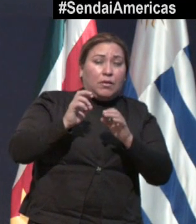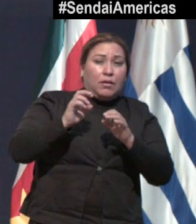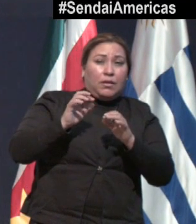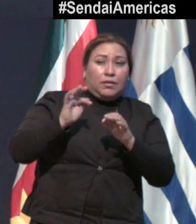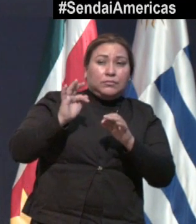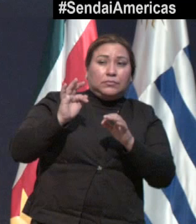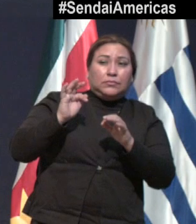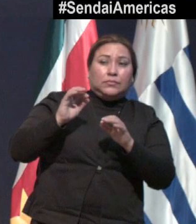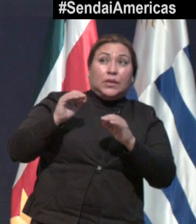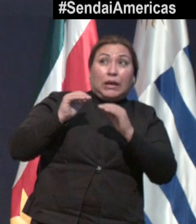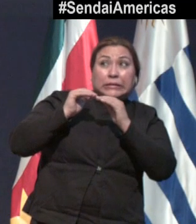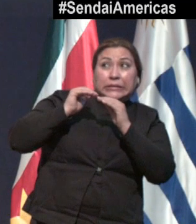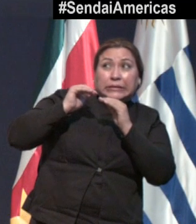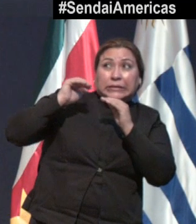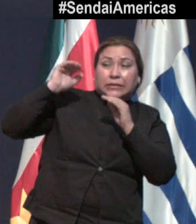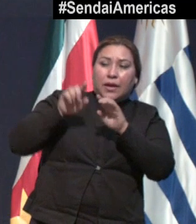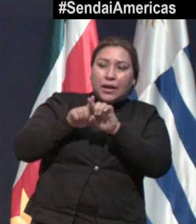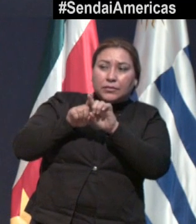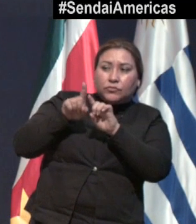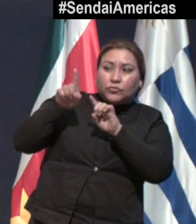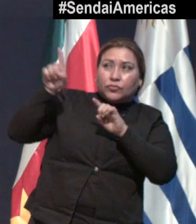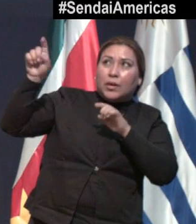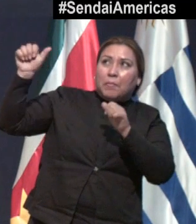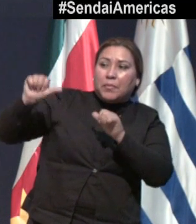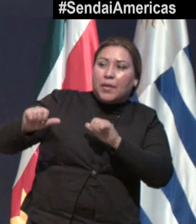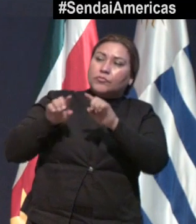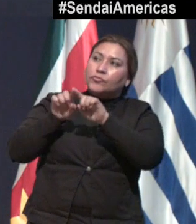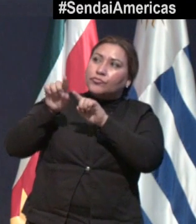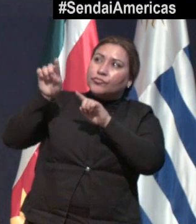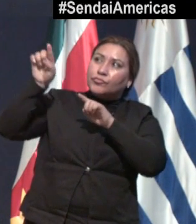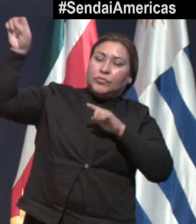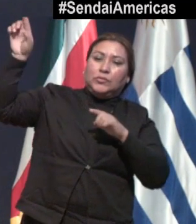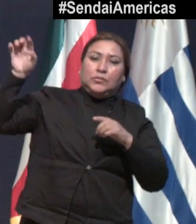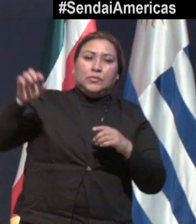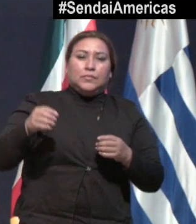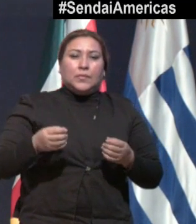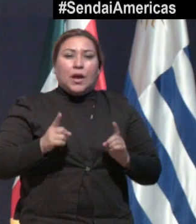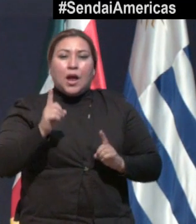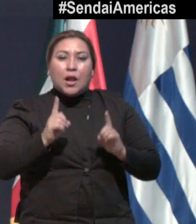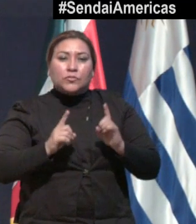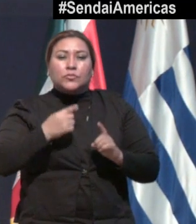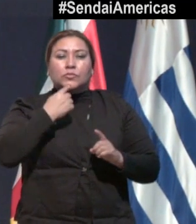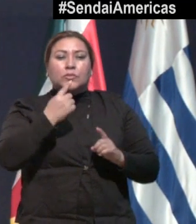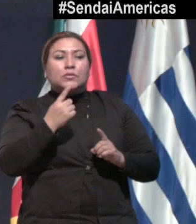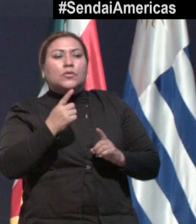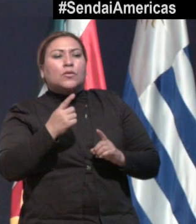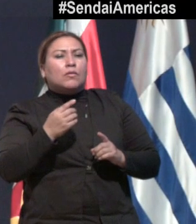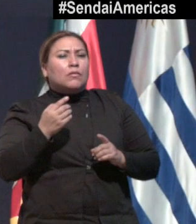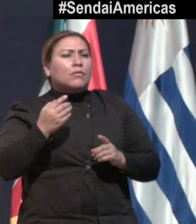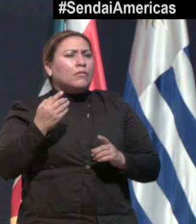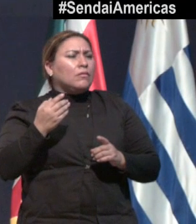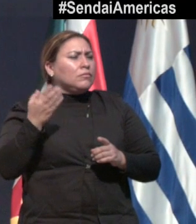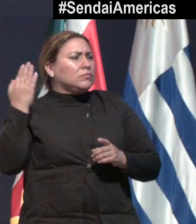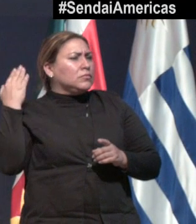aumento global de estas pérdidas. Alguien mencionó en uno de los discursos